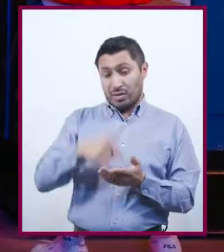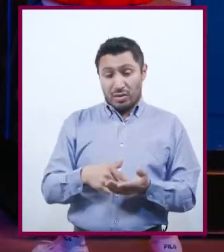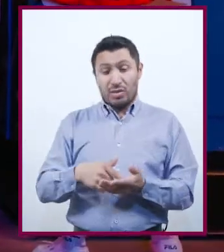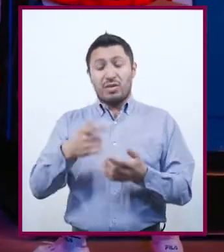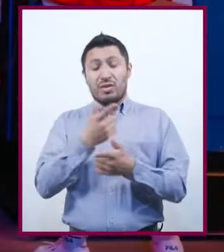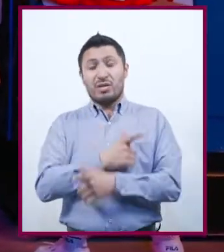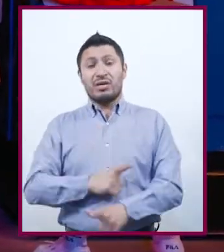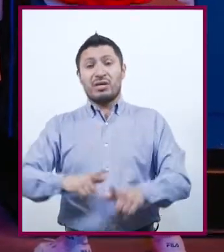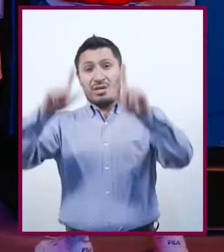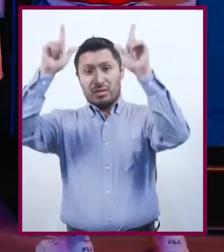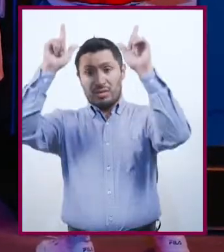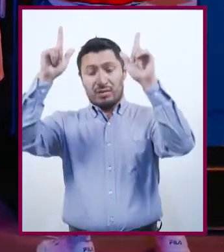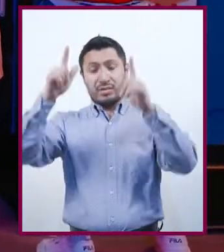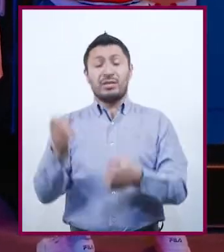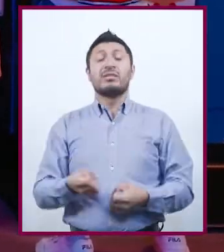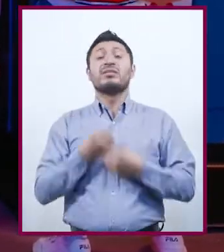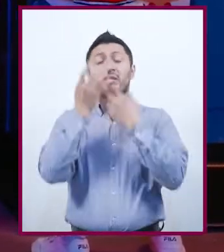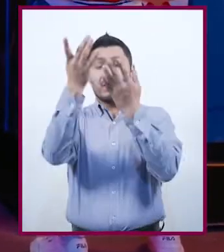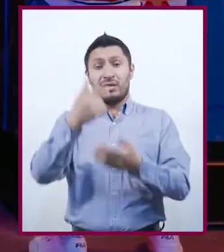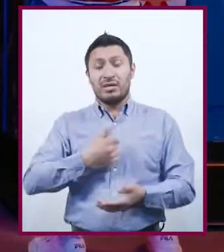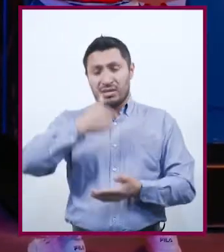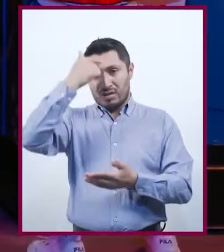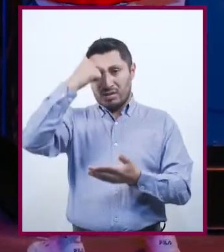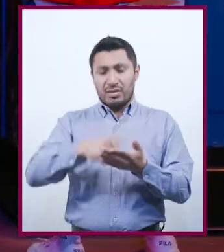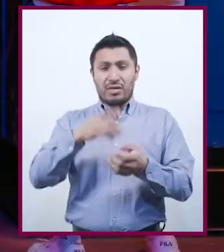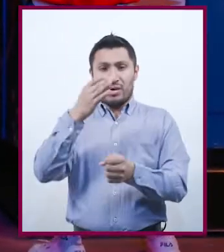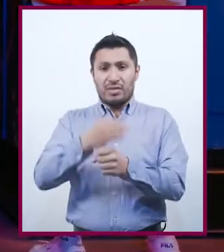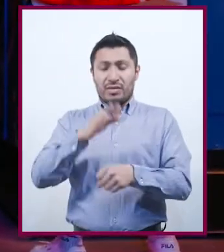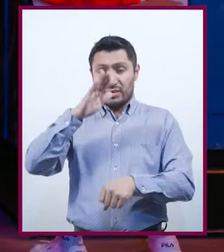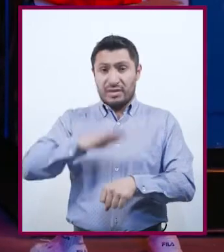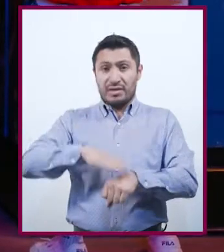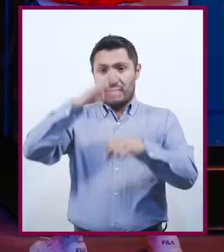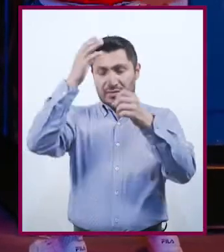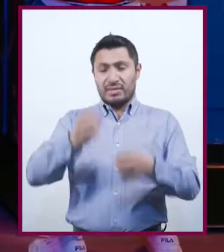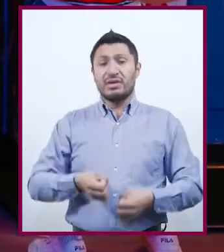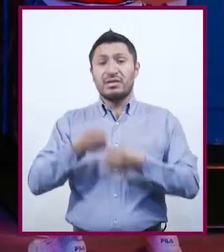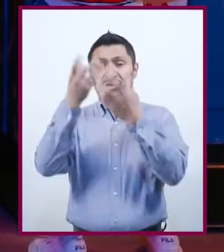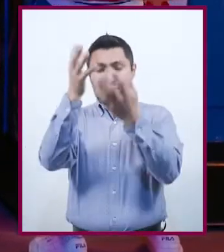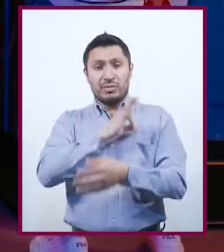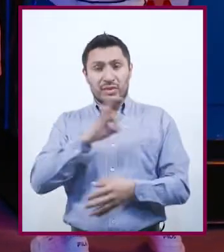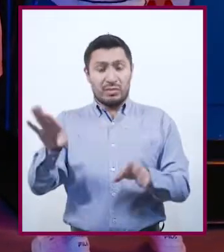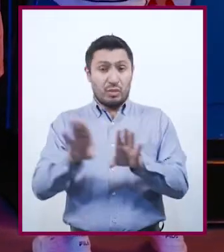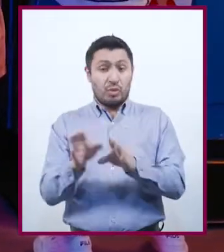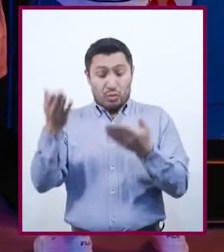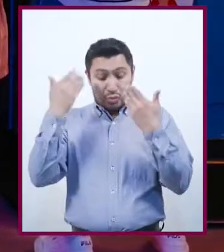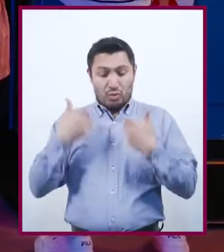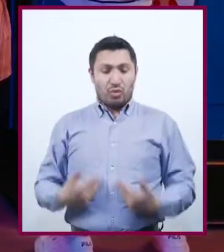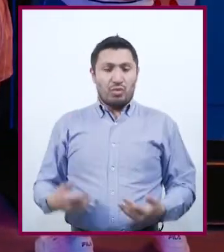que la tecnología vino a cambiar generalmente toda la civilización de los niños y los jóvenes millennials.